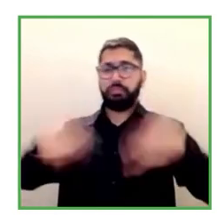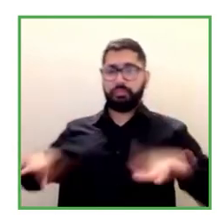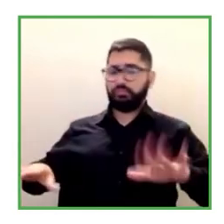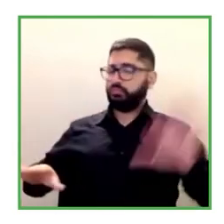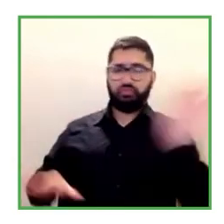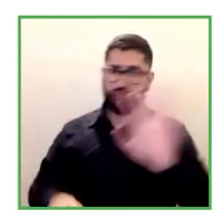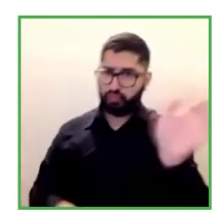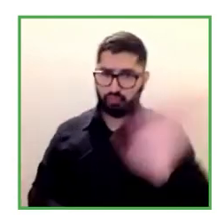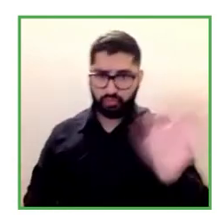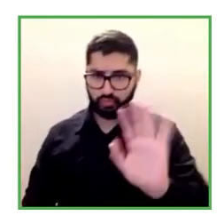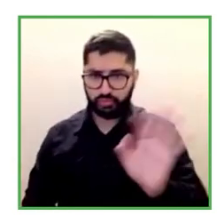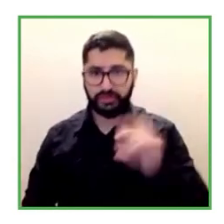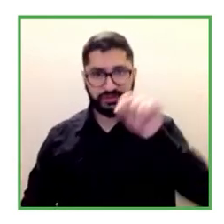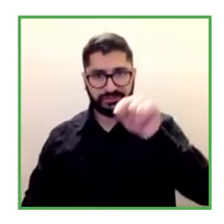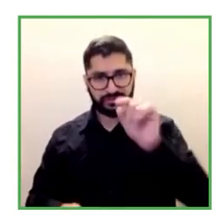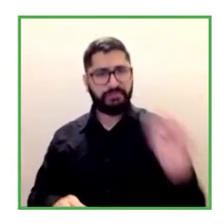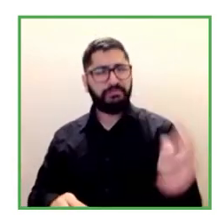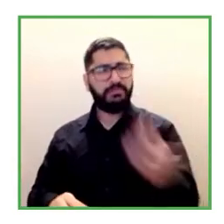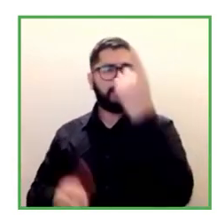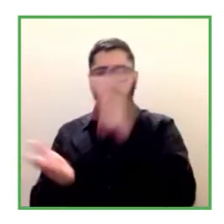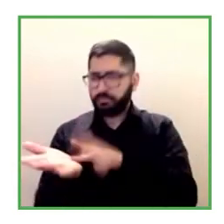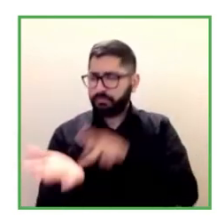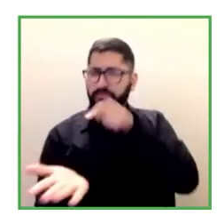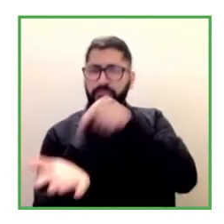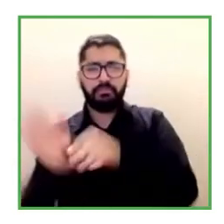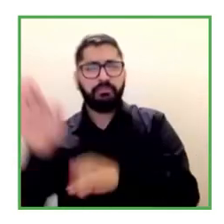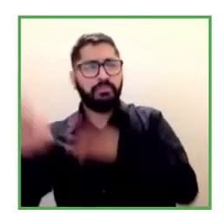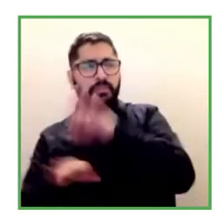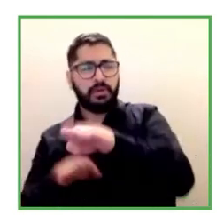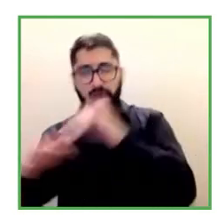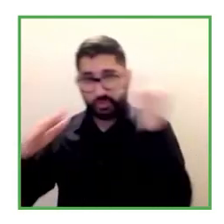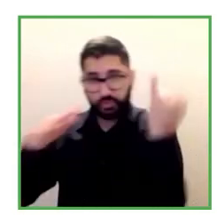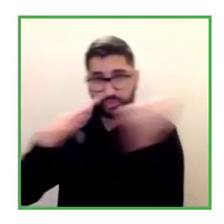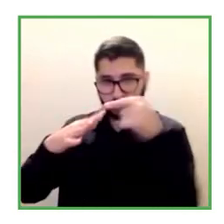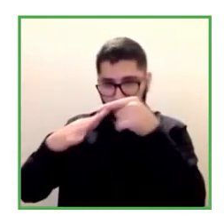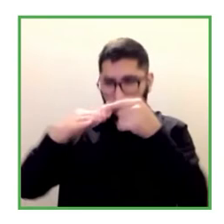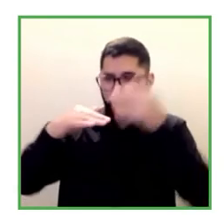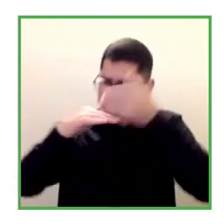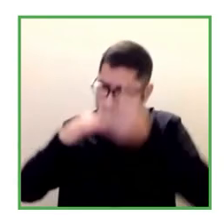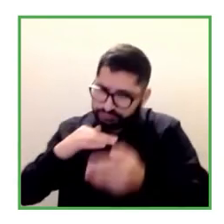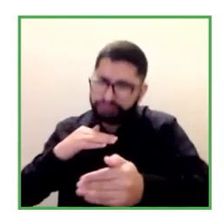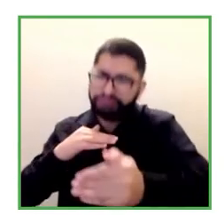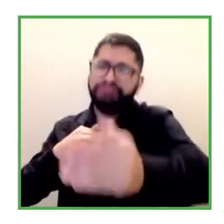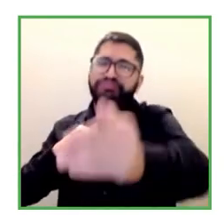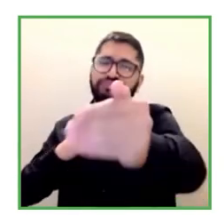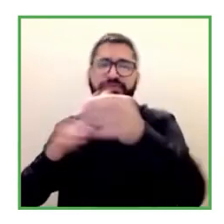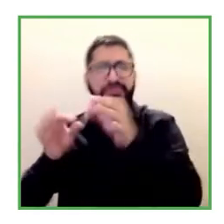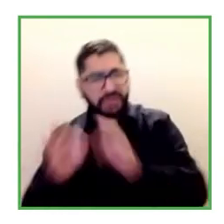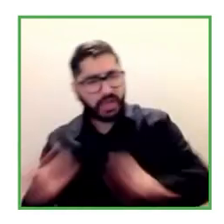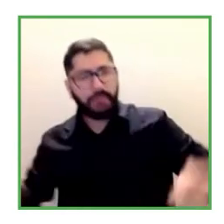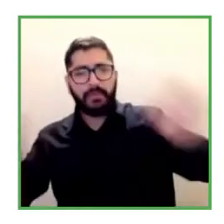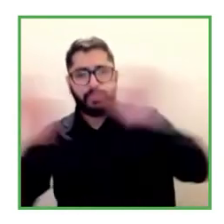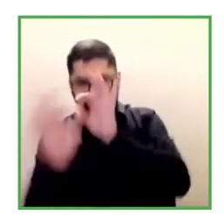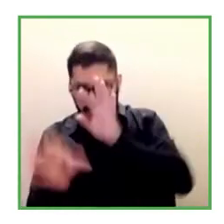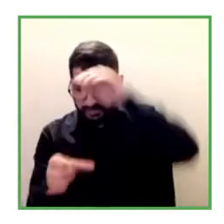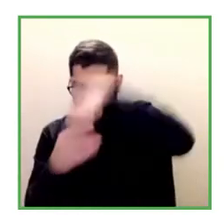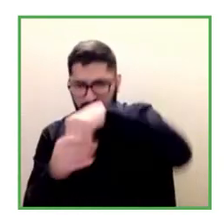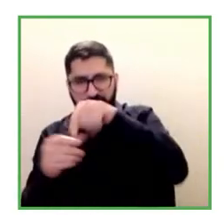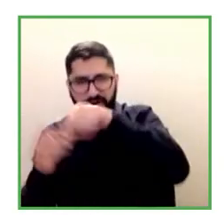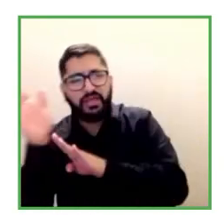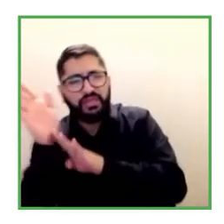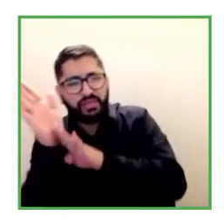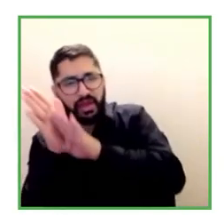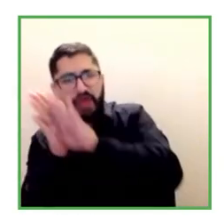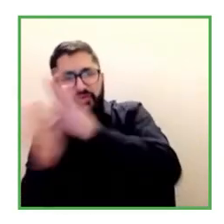que para que se sostenga tiene que haber procesos de desarrollo al interior de las organizaciones. Y eso hay que diseñarlo con las áreas de